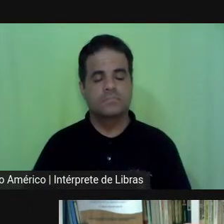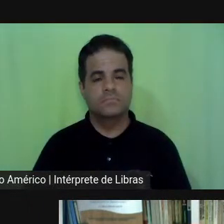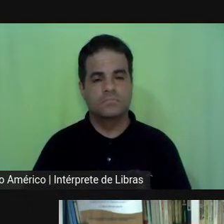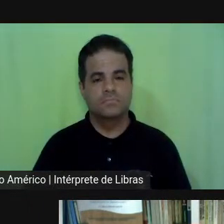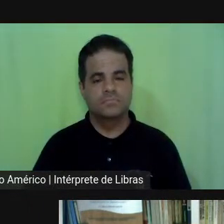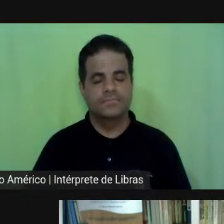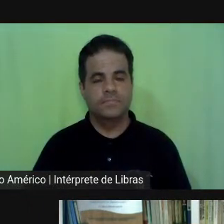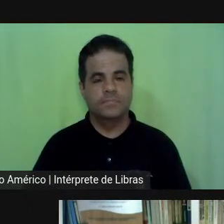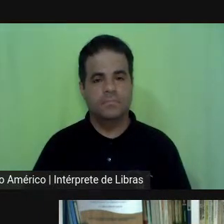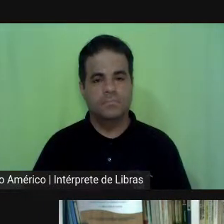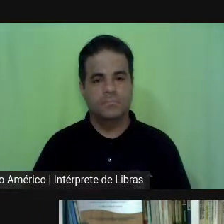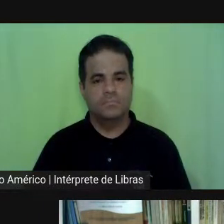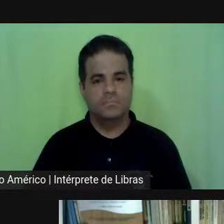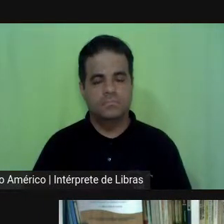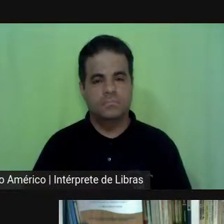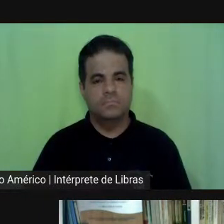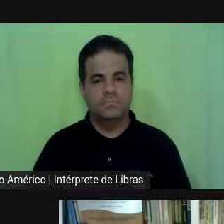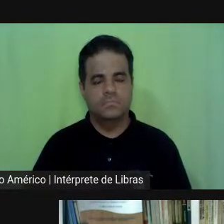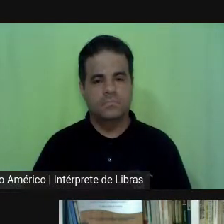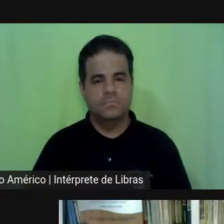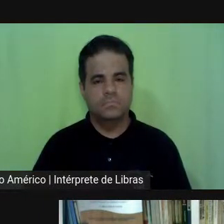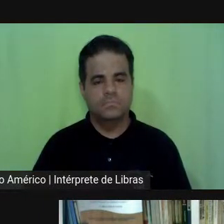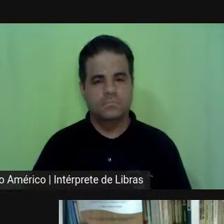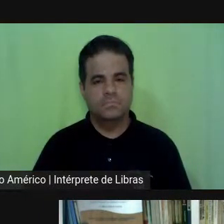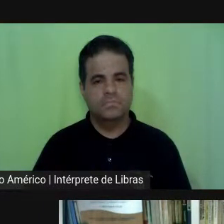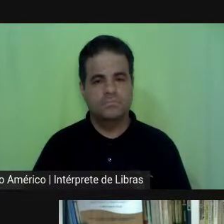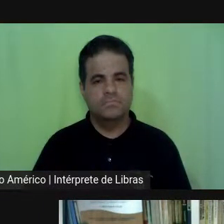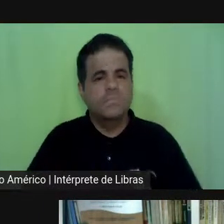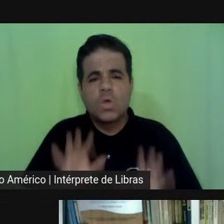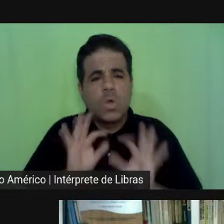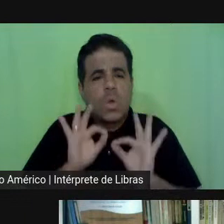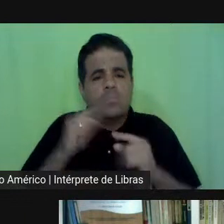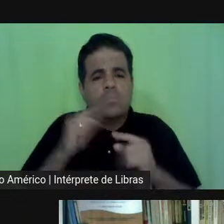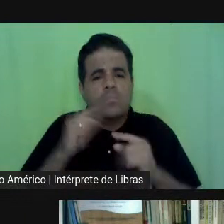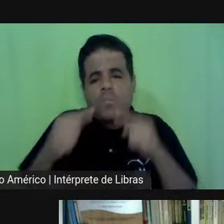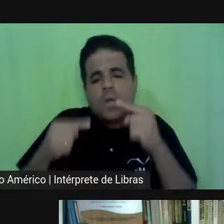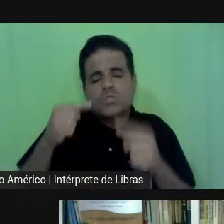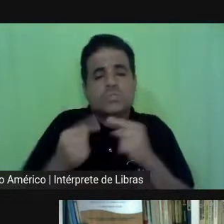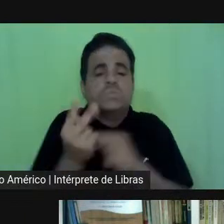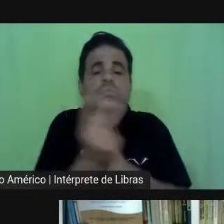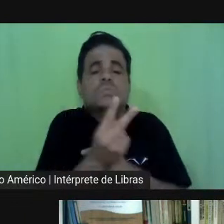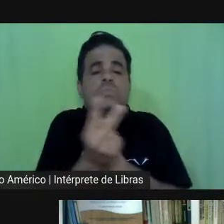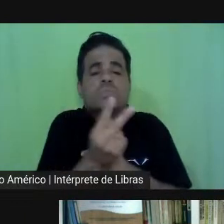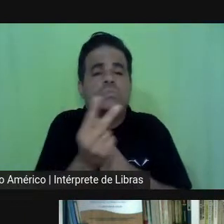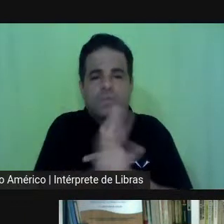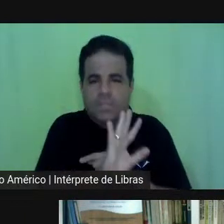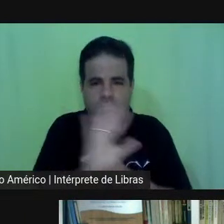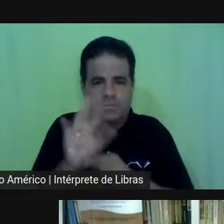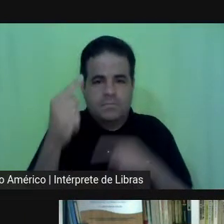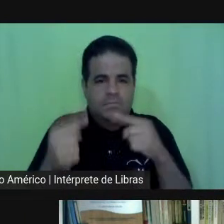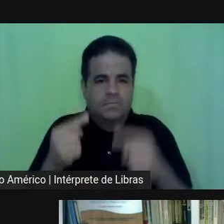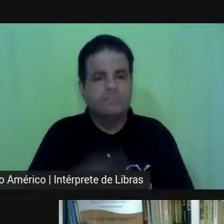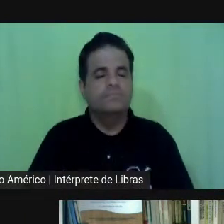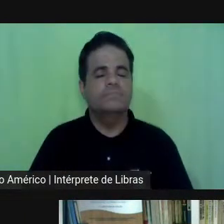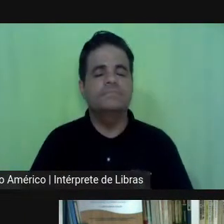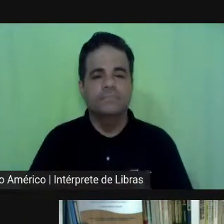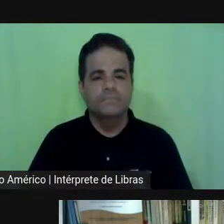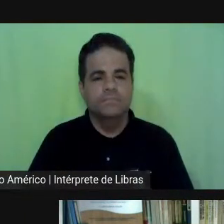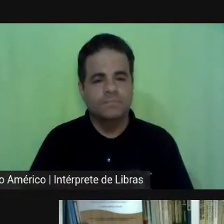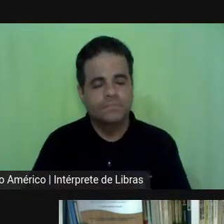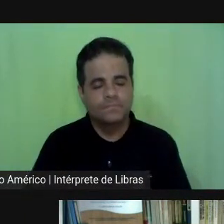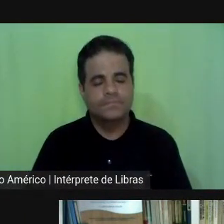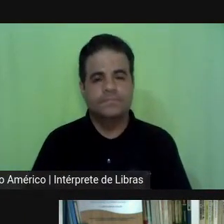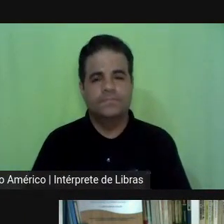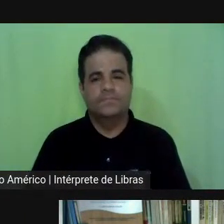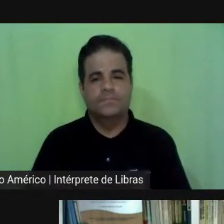hay como más excursión pues yo creo vamos caro es un tema enorme